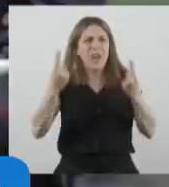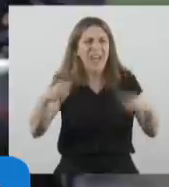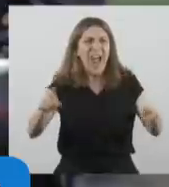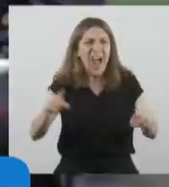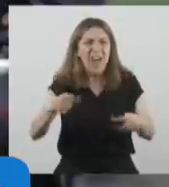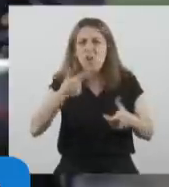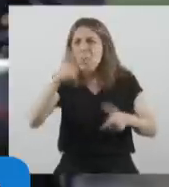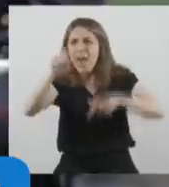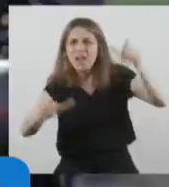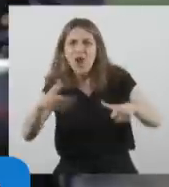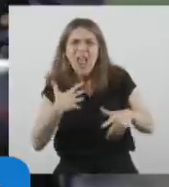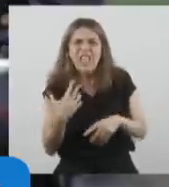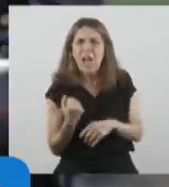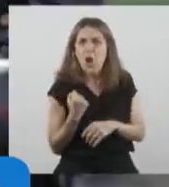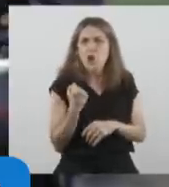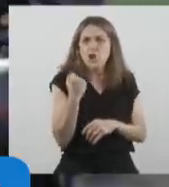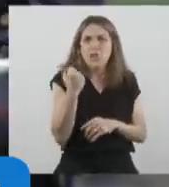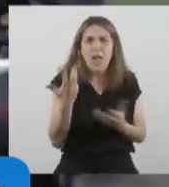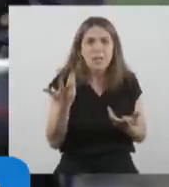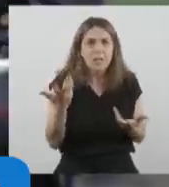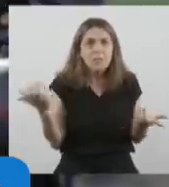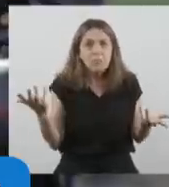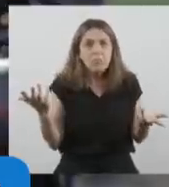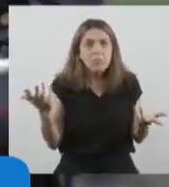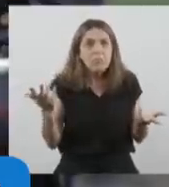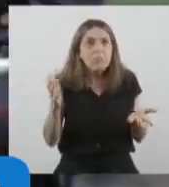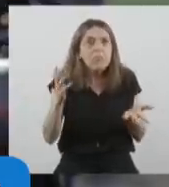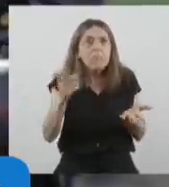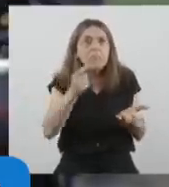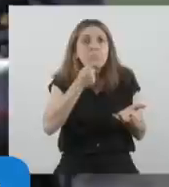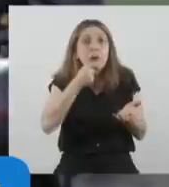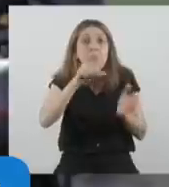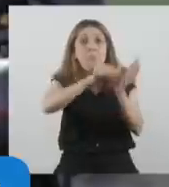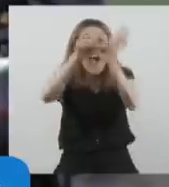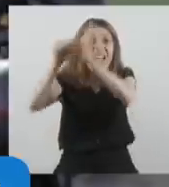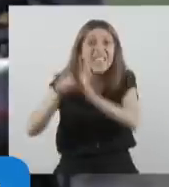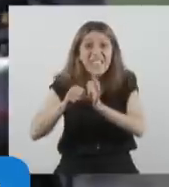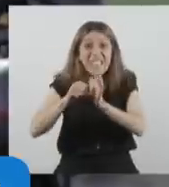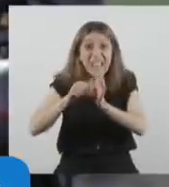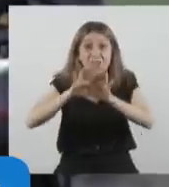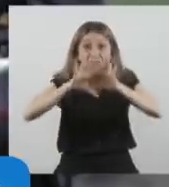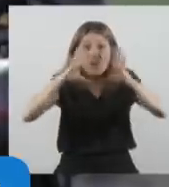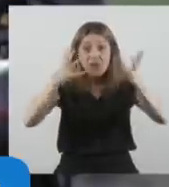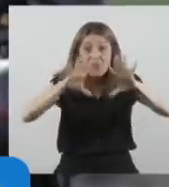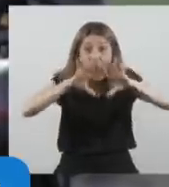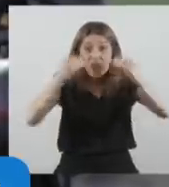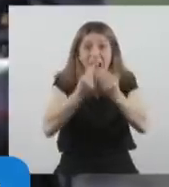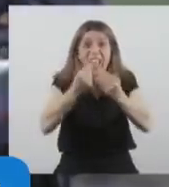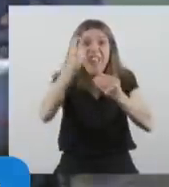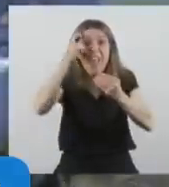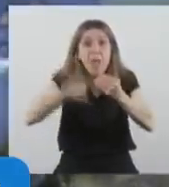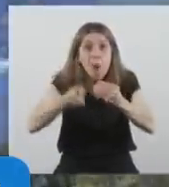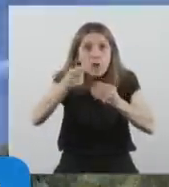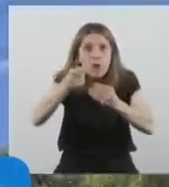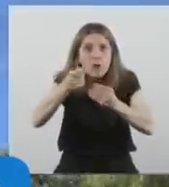egoísta donde el 10% de los países concentran el 90 por ciento de las vacunas